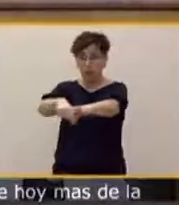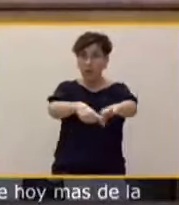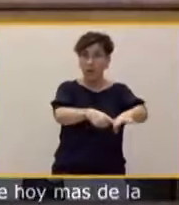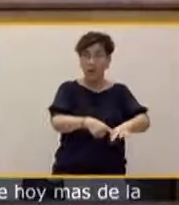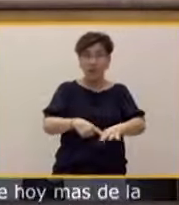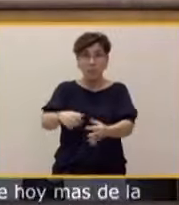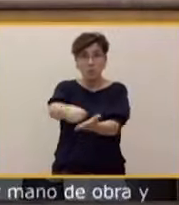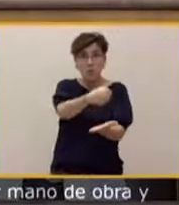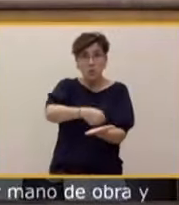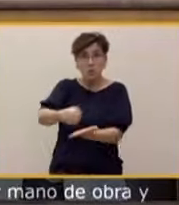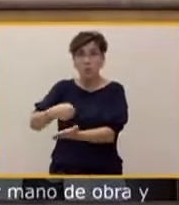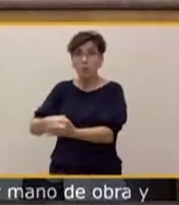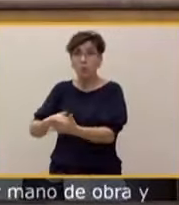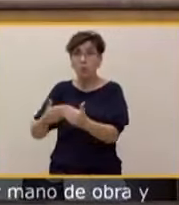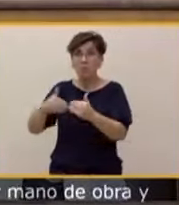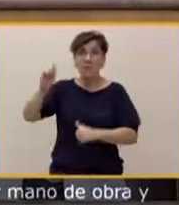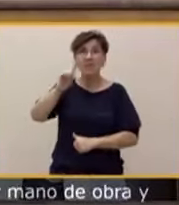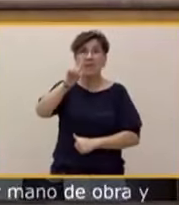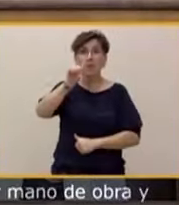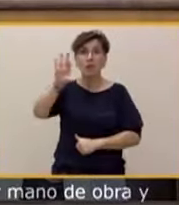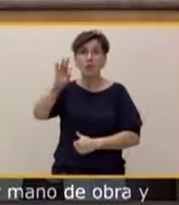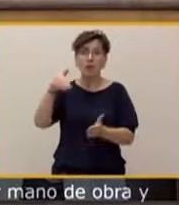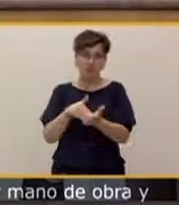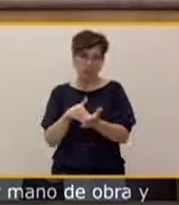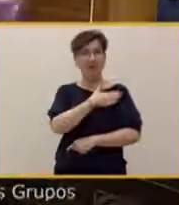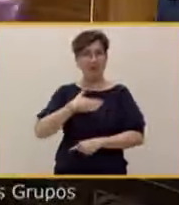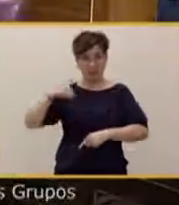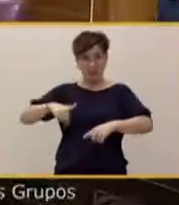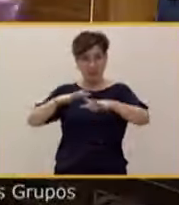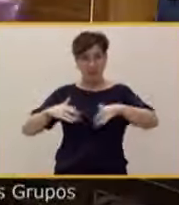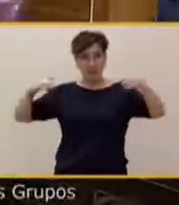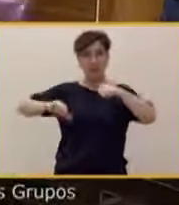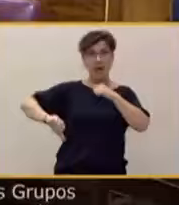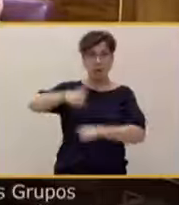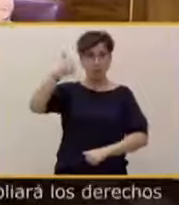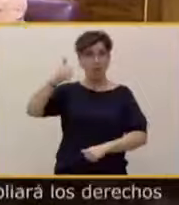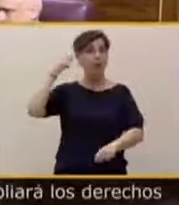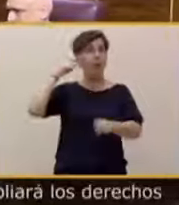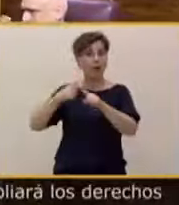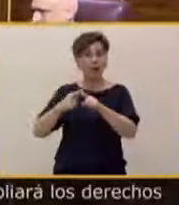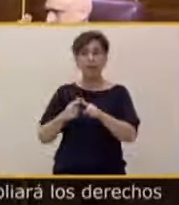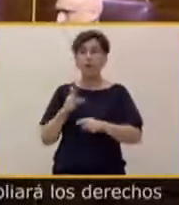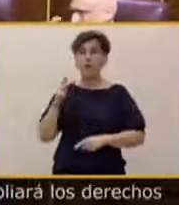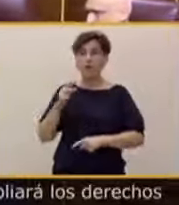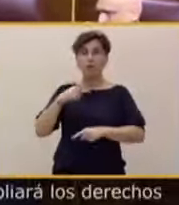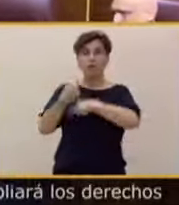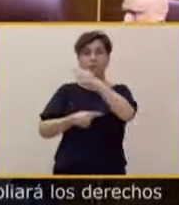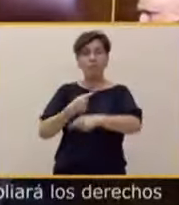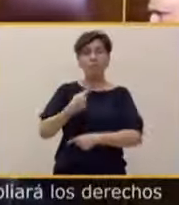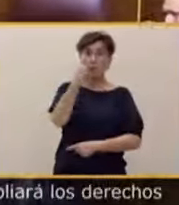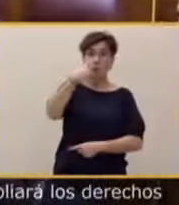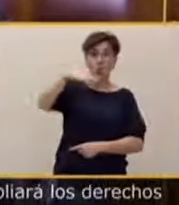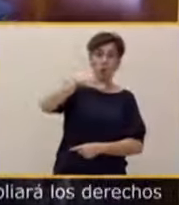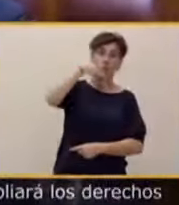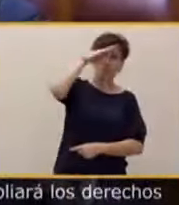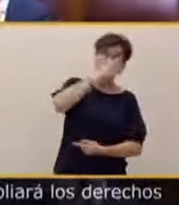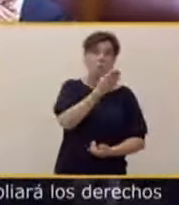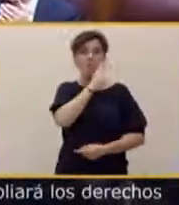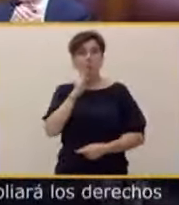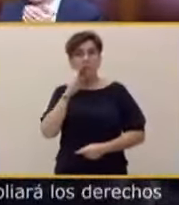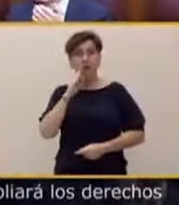el cruel deseo de algunos de negar auxilio y ayuda a todos ellos. Ha afirmado también que 9 de cada 10 de los que llegan a España lo hacen de forma